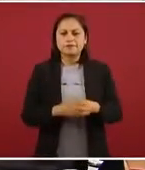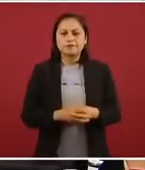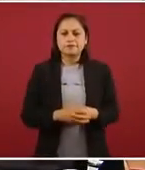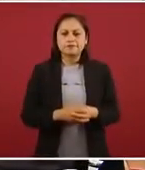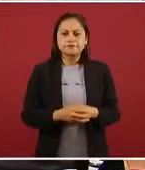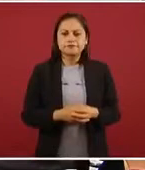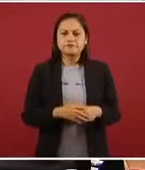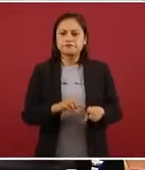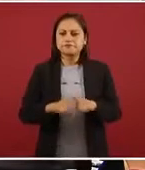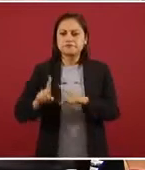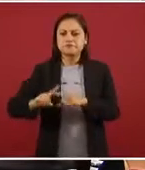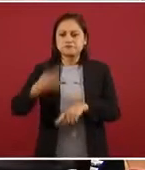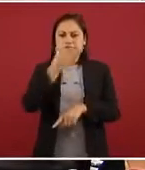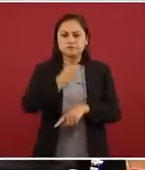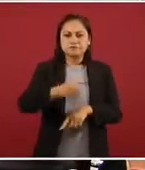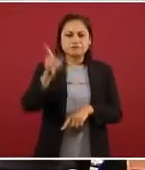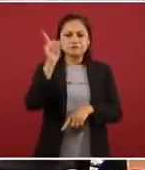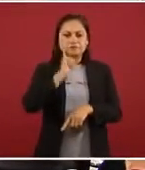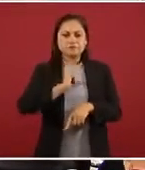muchachas, muchachos guapos,